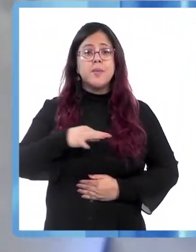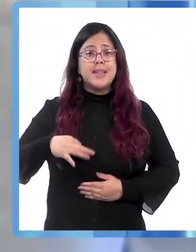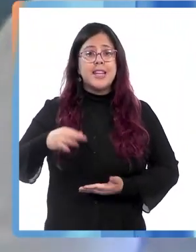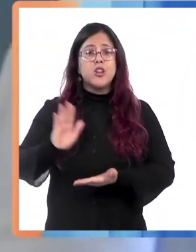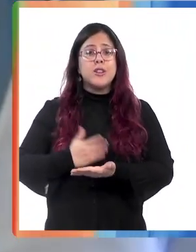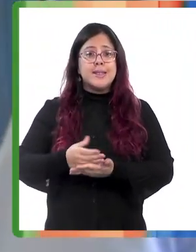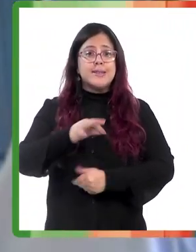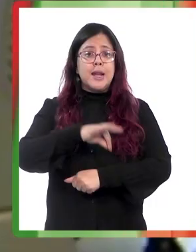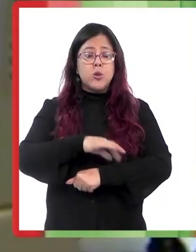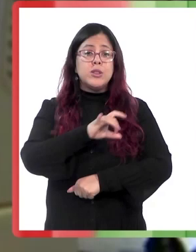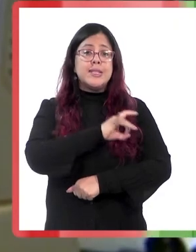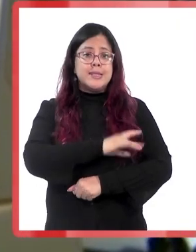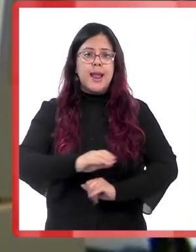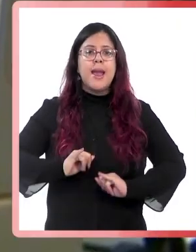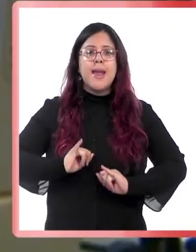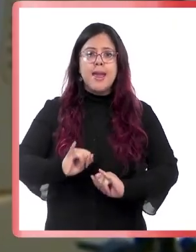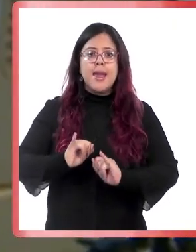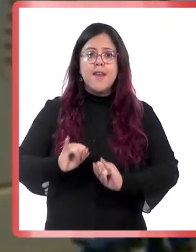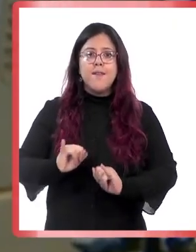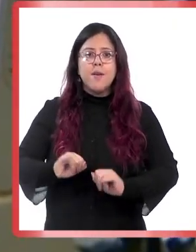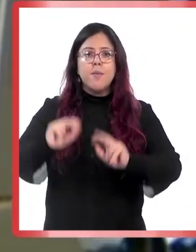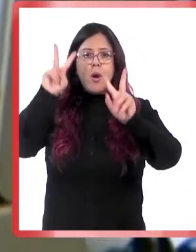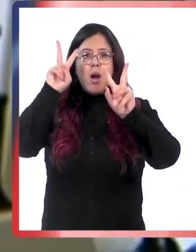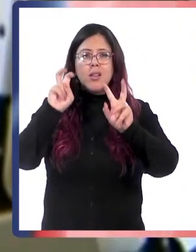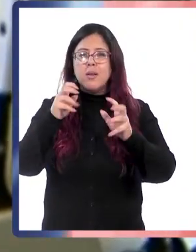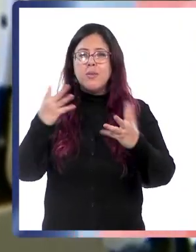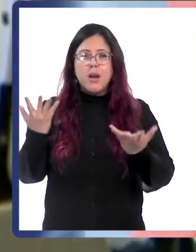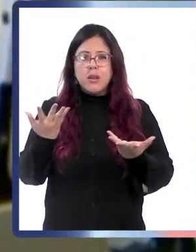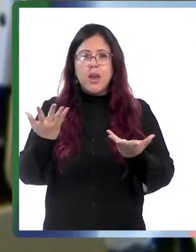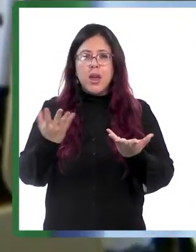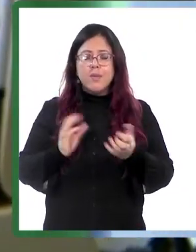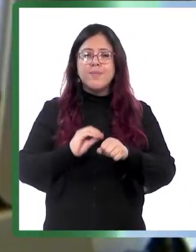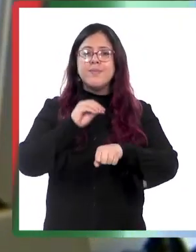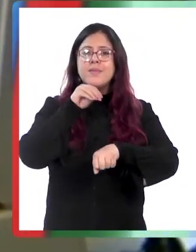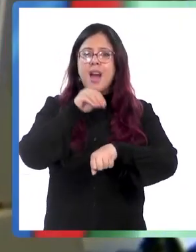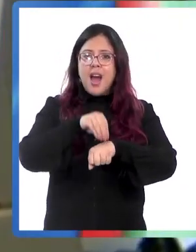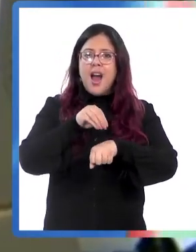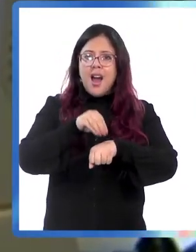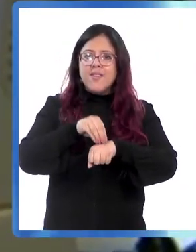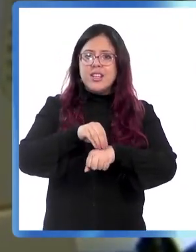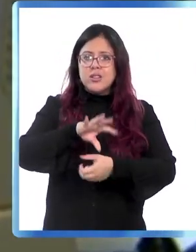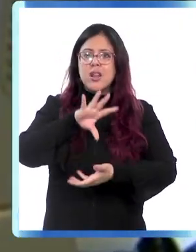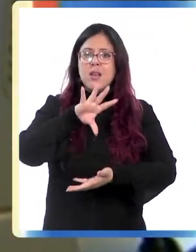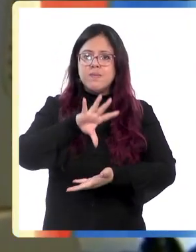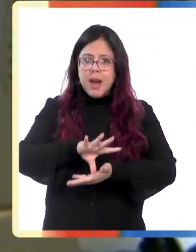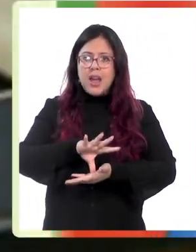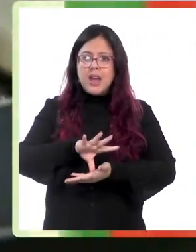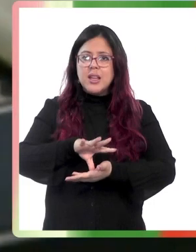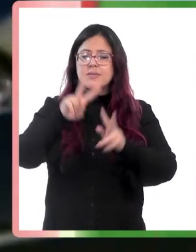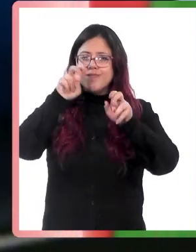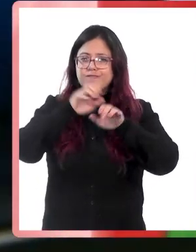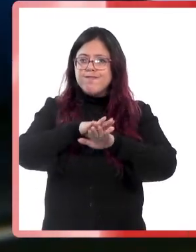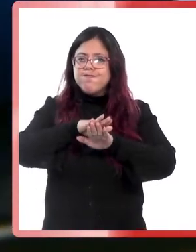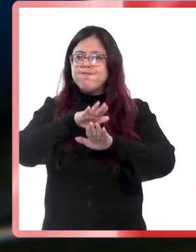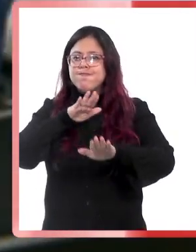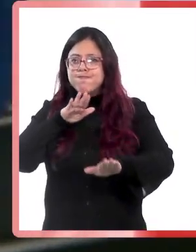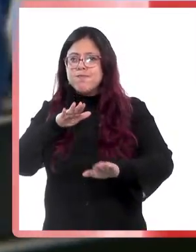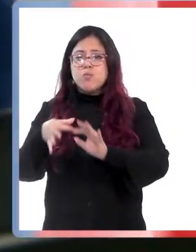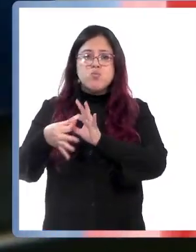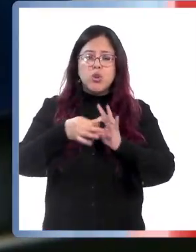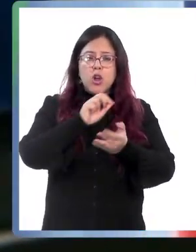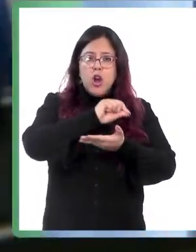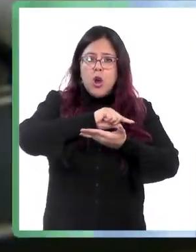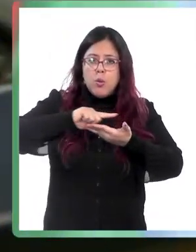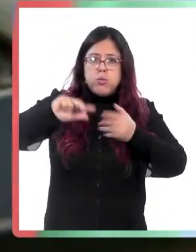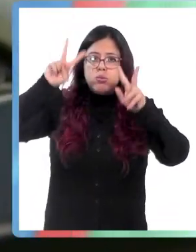El Ministerio de Salud de Chile informó sobre la implementación de una alerta sanitaria a nivel nacional como medida preventiva ante